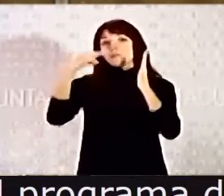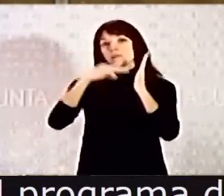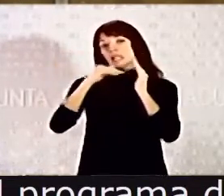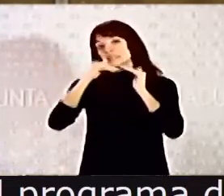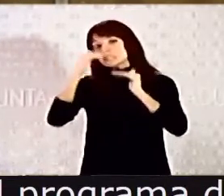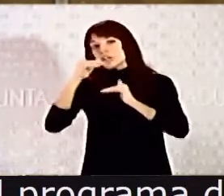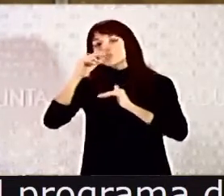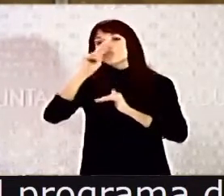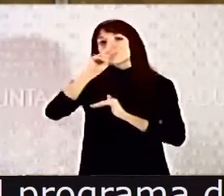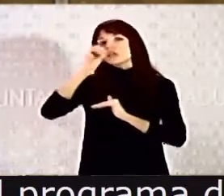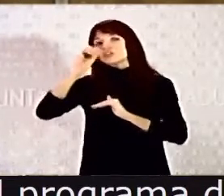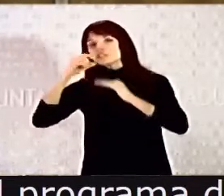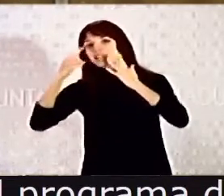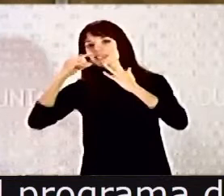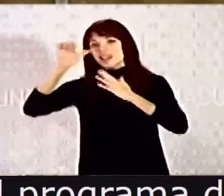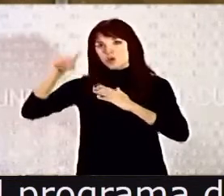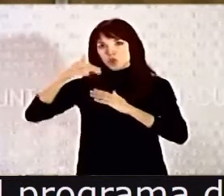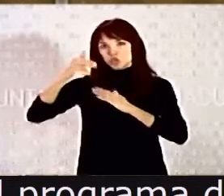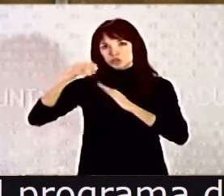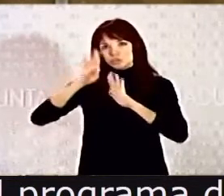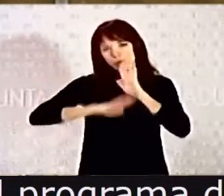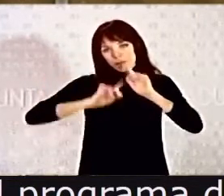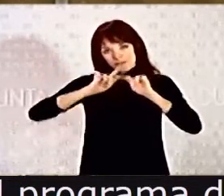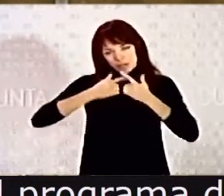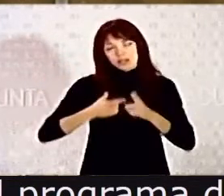4.892.206 euros es el programa de familia.